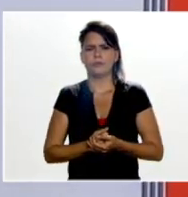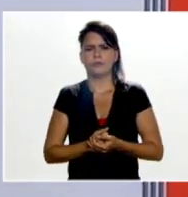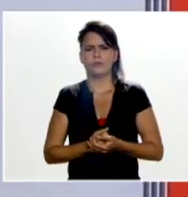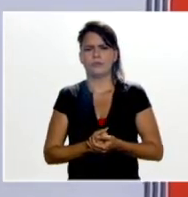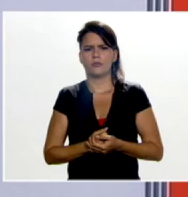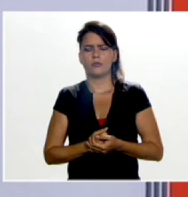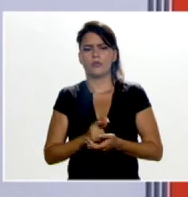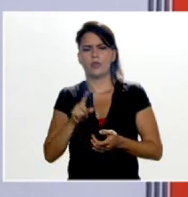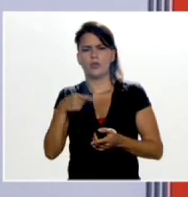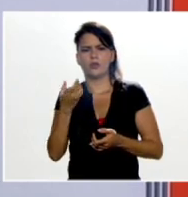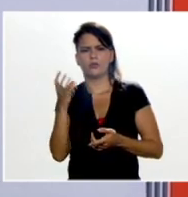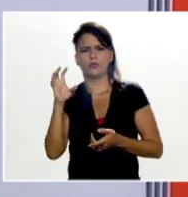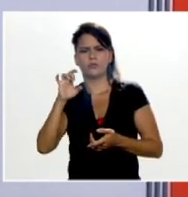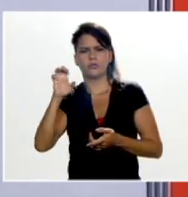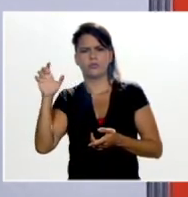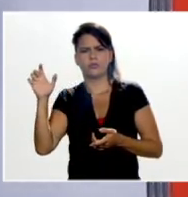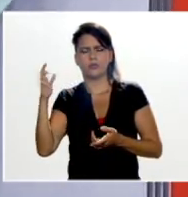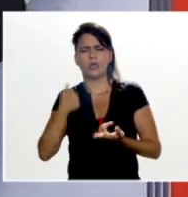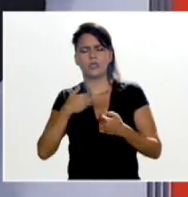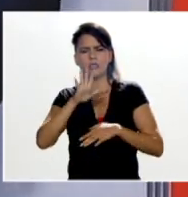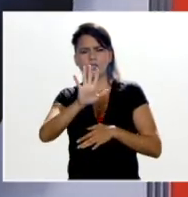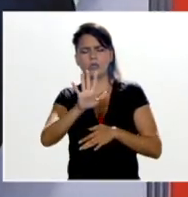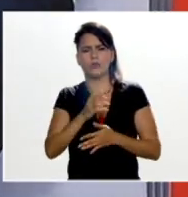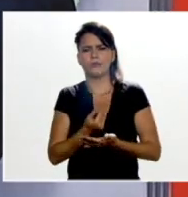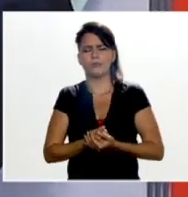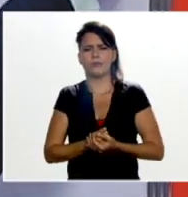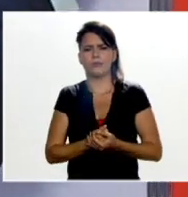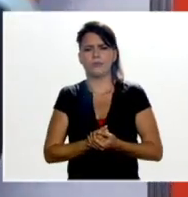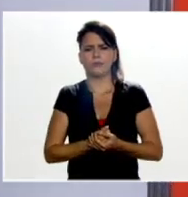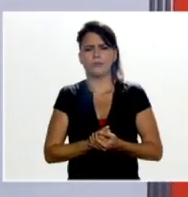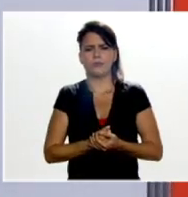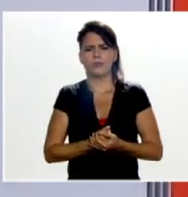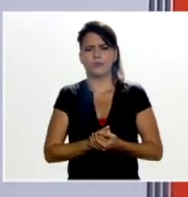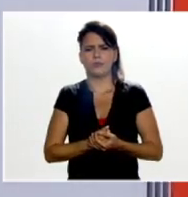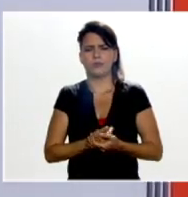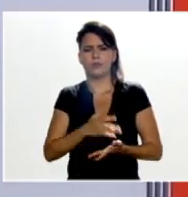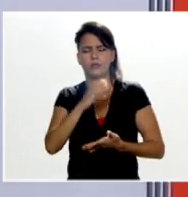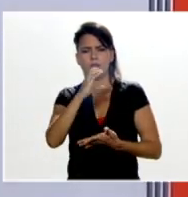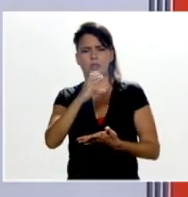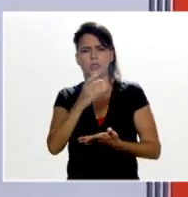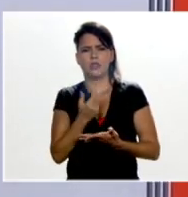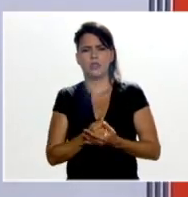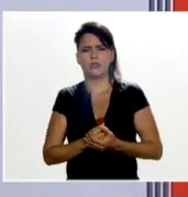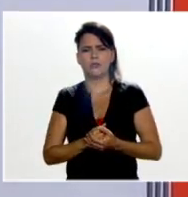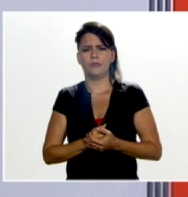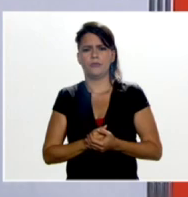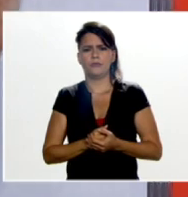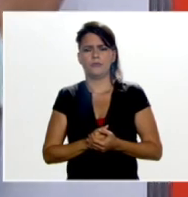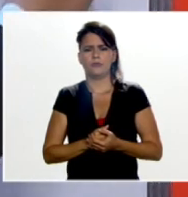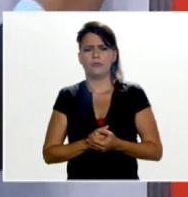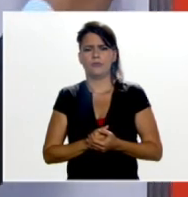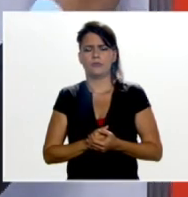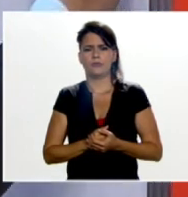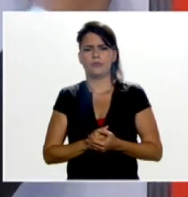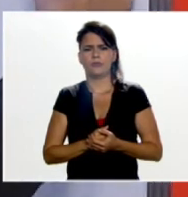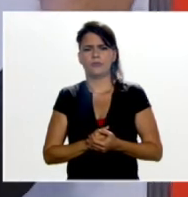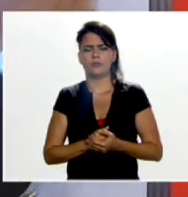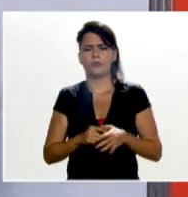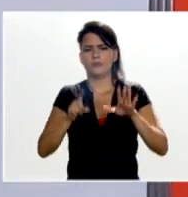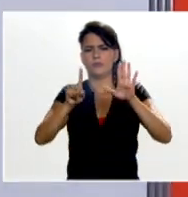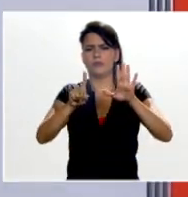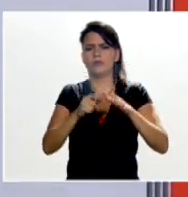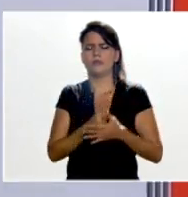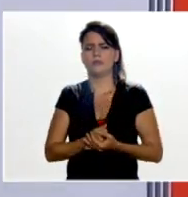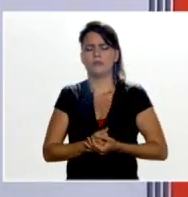El próximo coeficiente b es 5 y c sería el término independiente